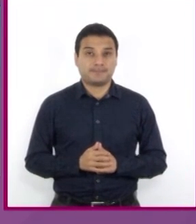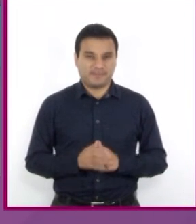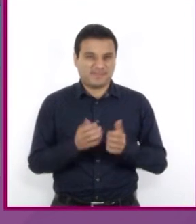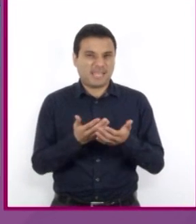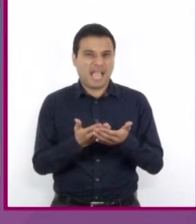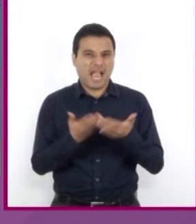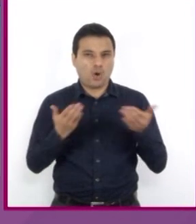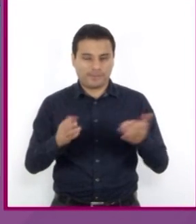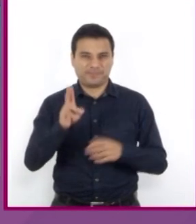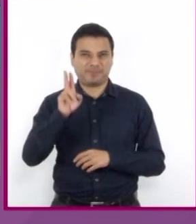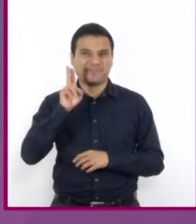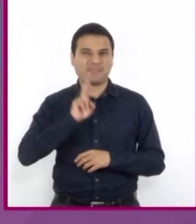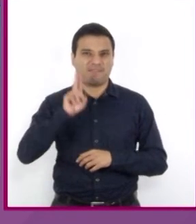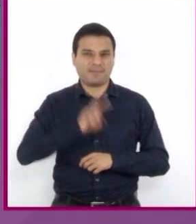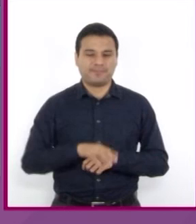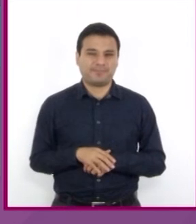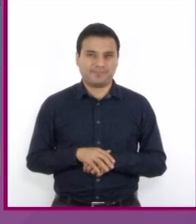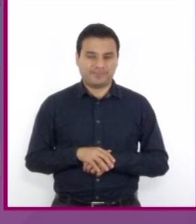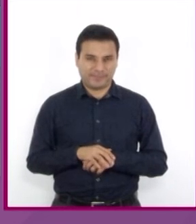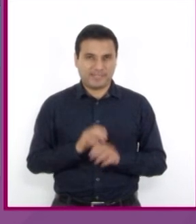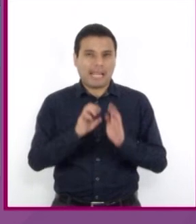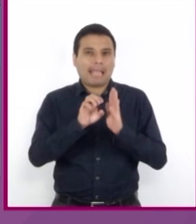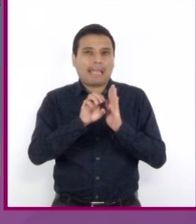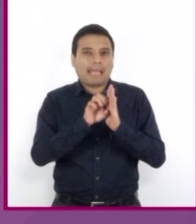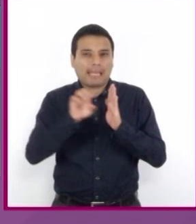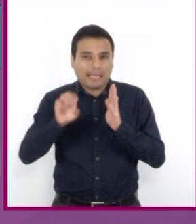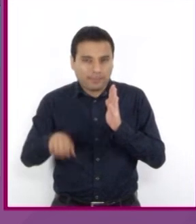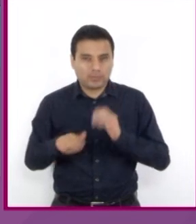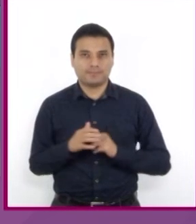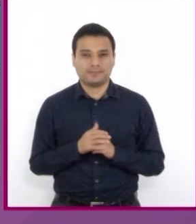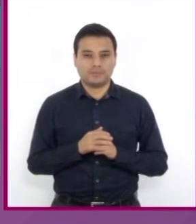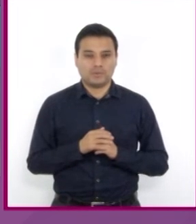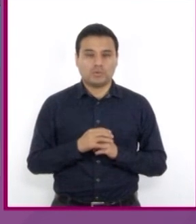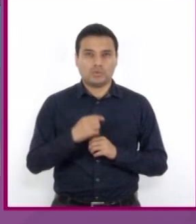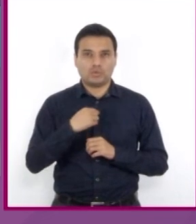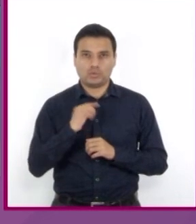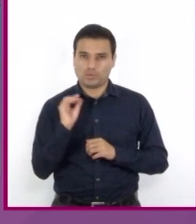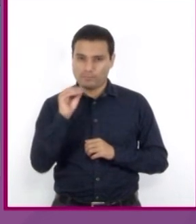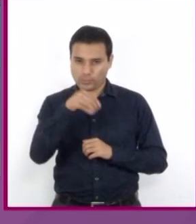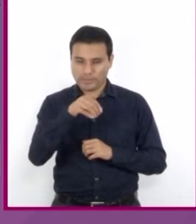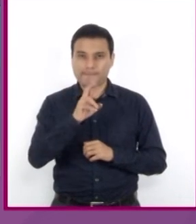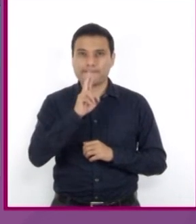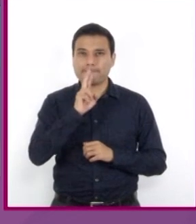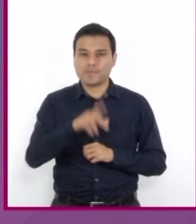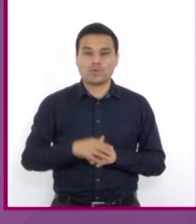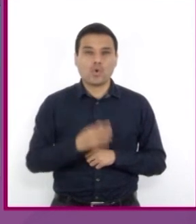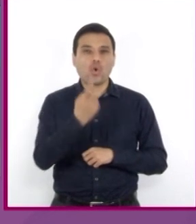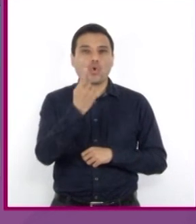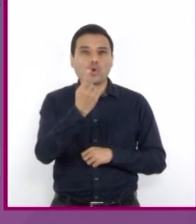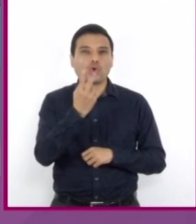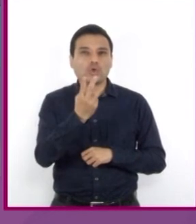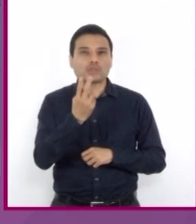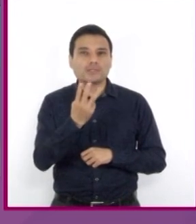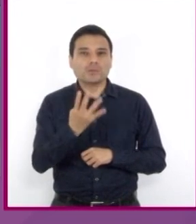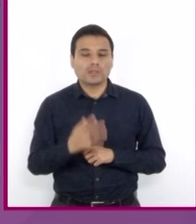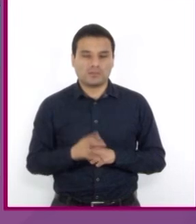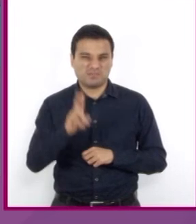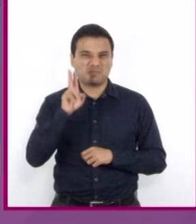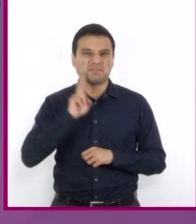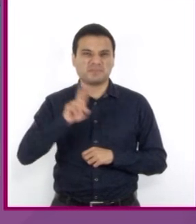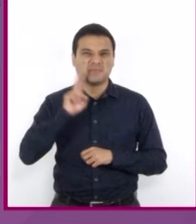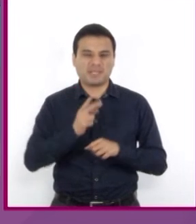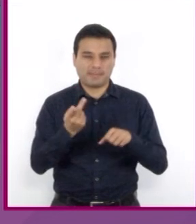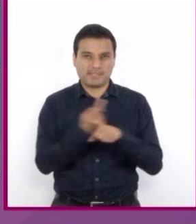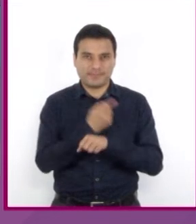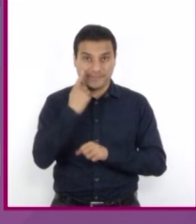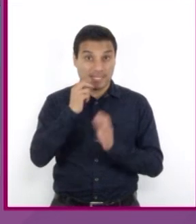Ahora veamos qué sucede si sustituimos los valores del término n, 1, 2, 3 y 4 en